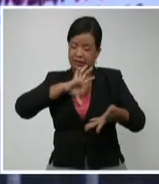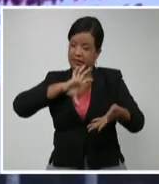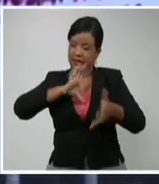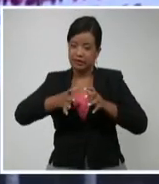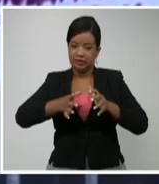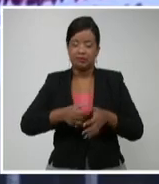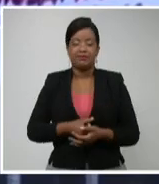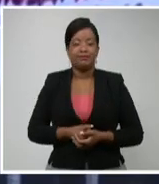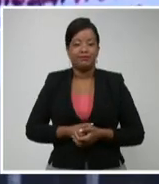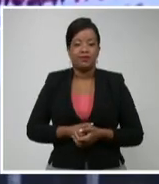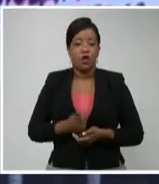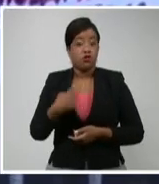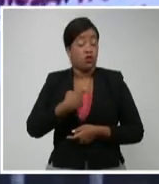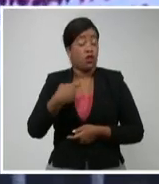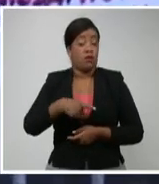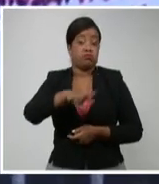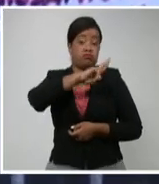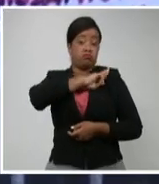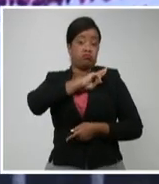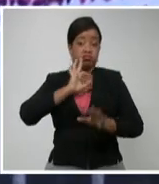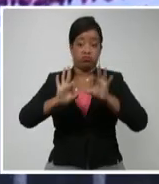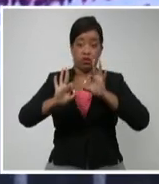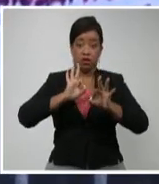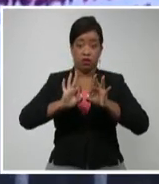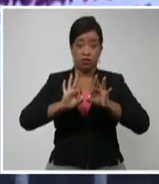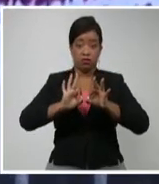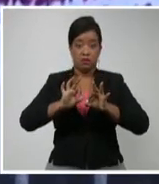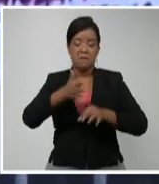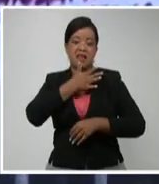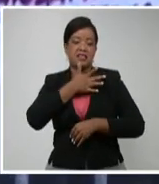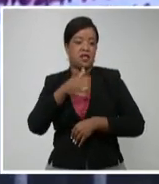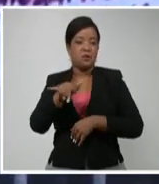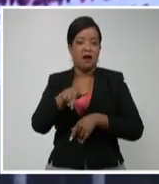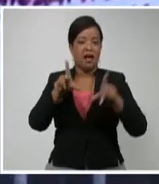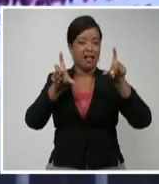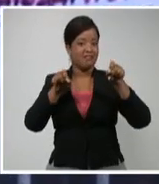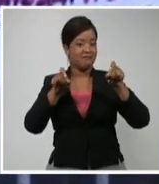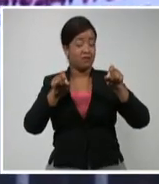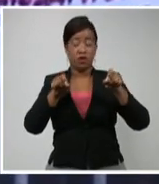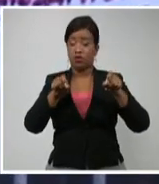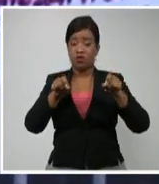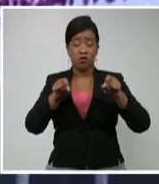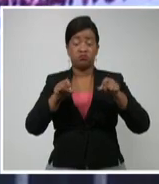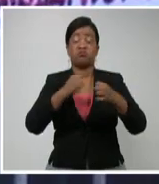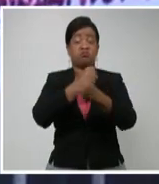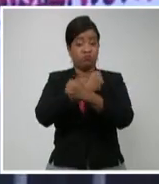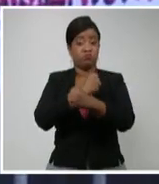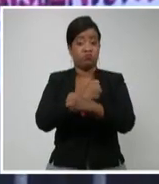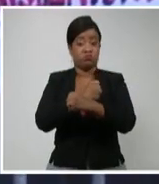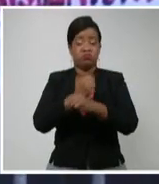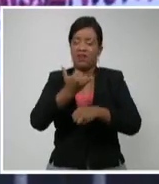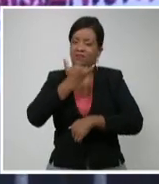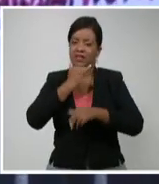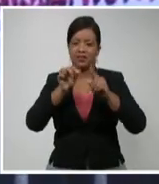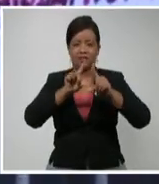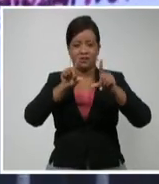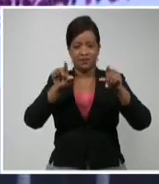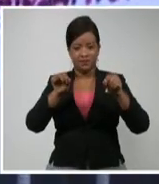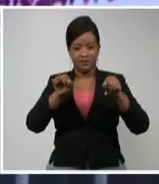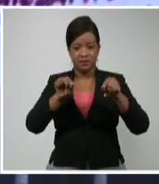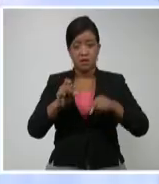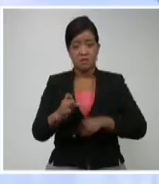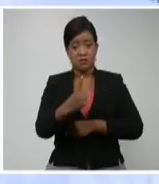con toda la responsabilidad porque esto no es nuevo y esto es una cosa muy delicada para todos los cubanos y principalmente